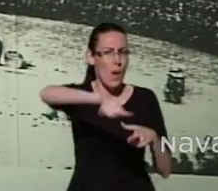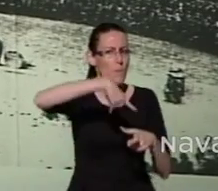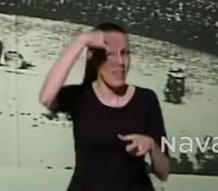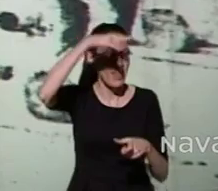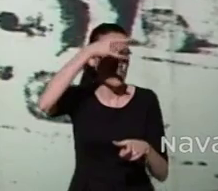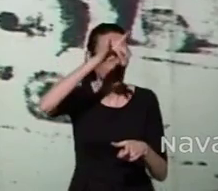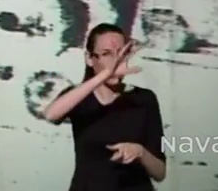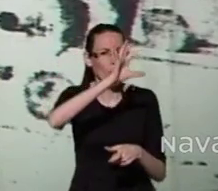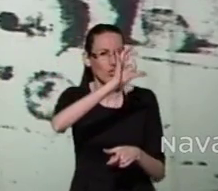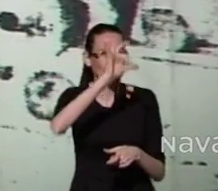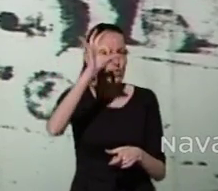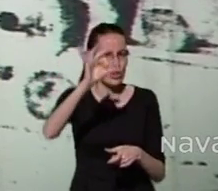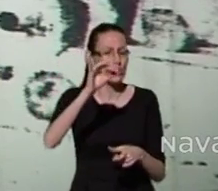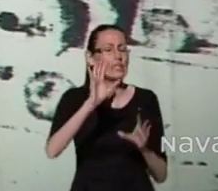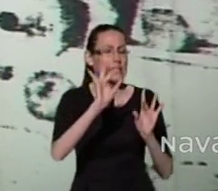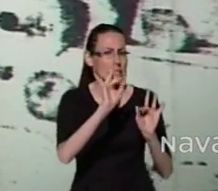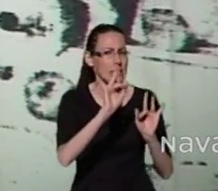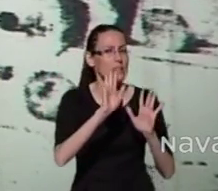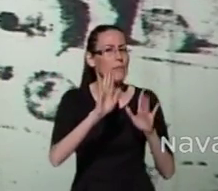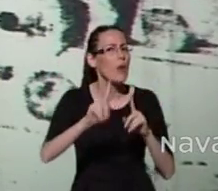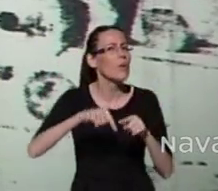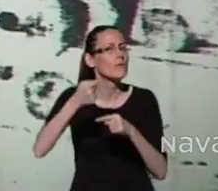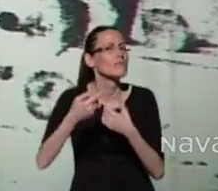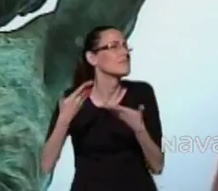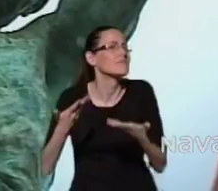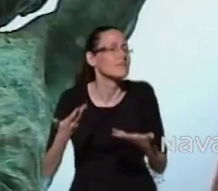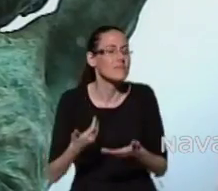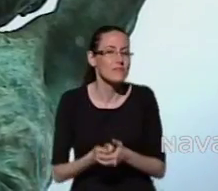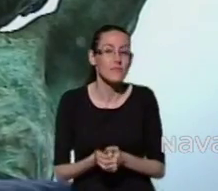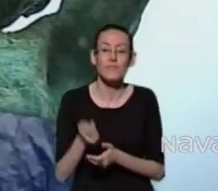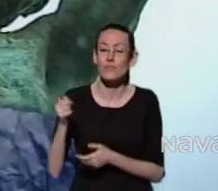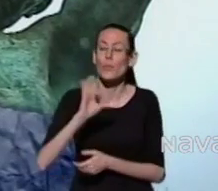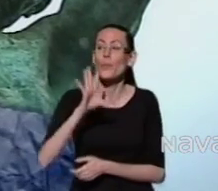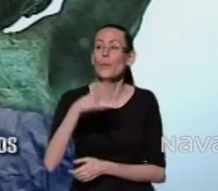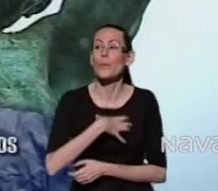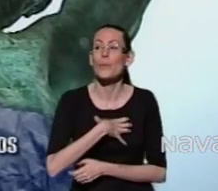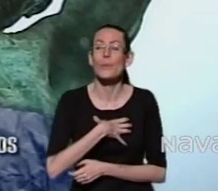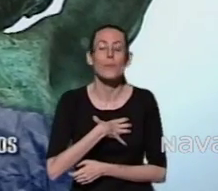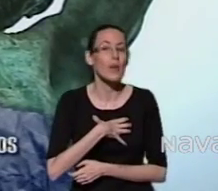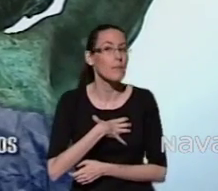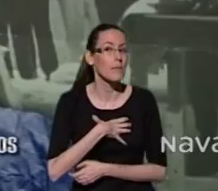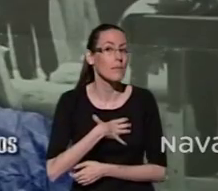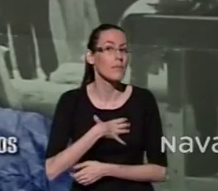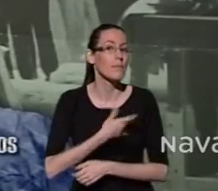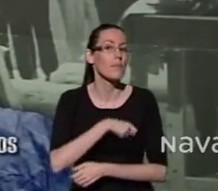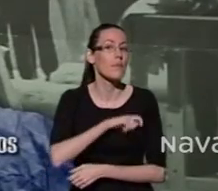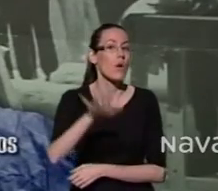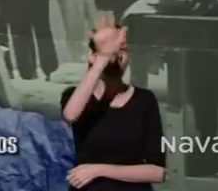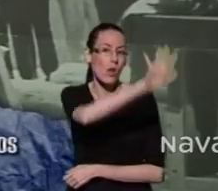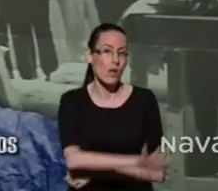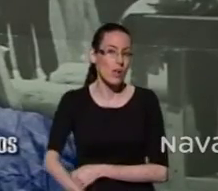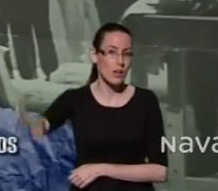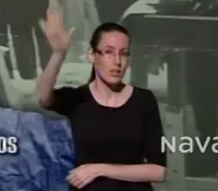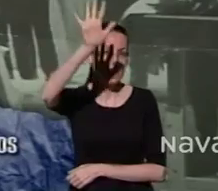quedase gente fuera. Eso, después un campeonato de España, después tiene el récord, un eucalipto de 5